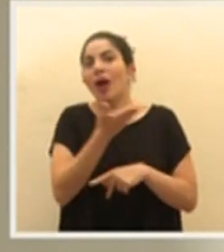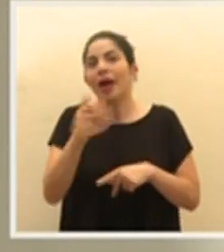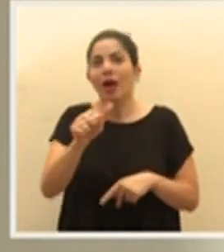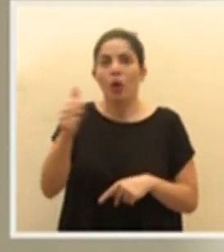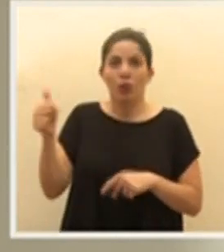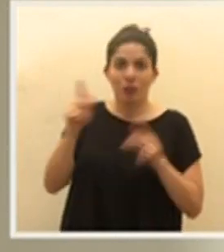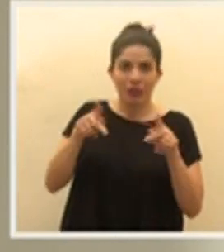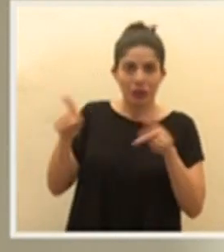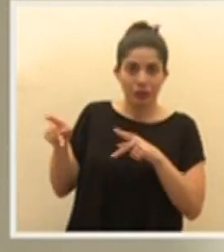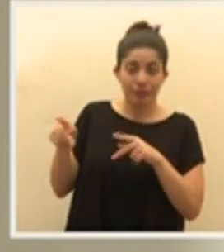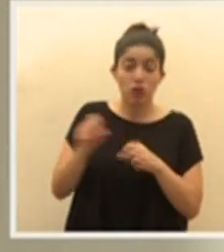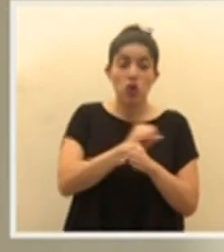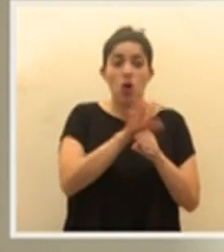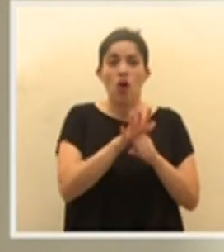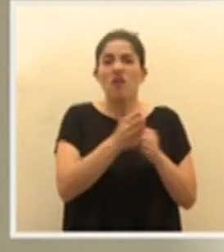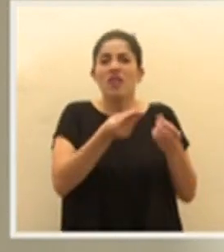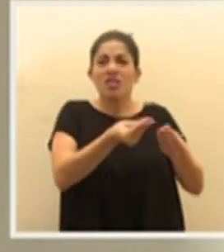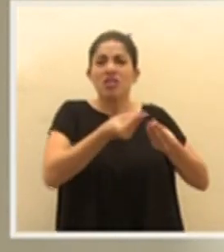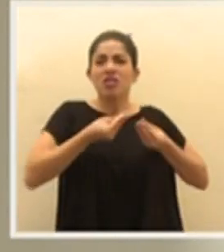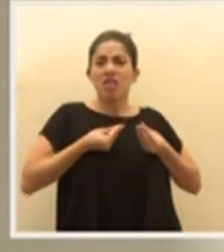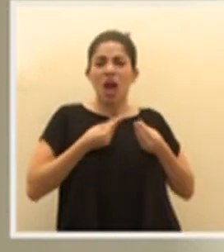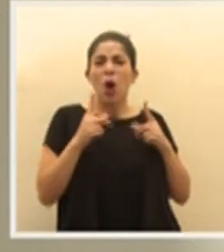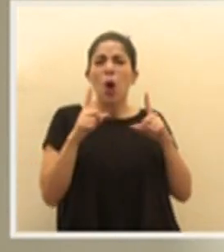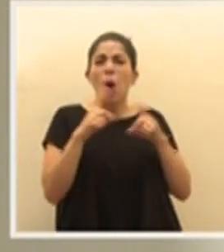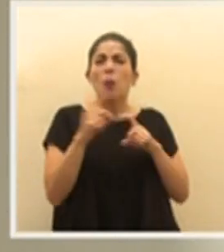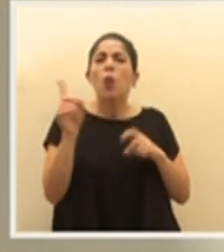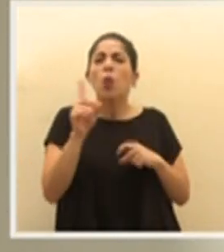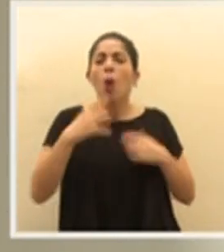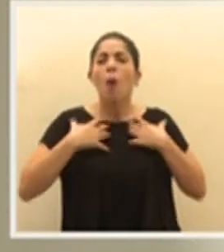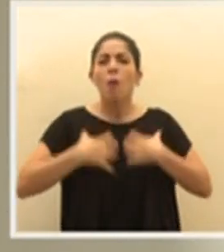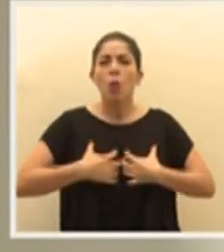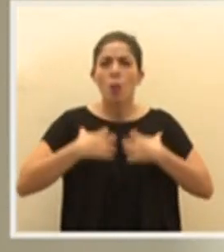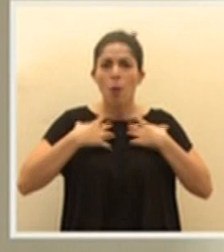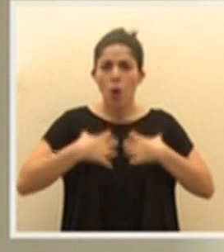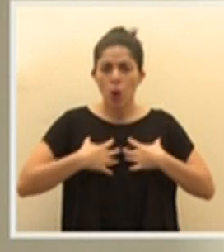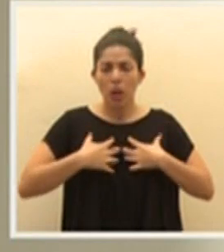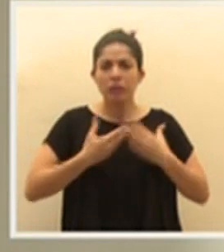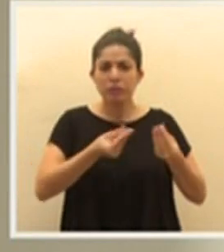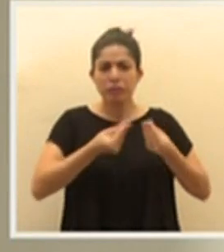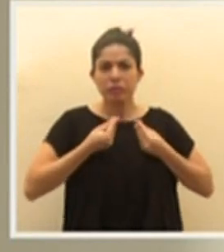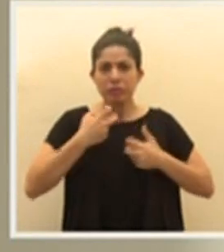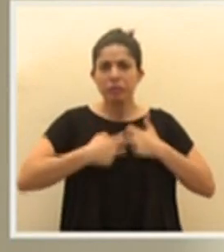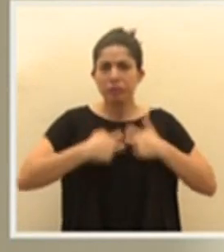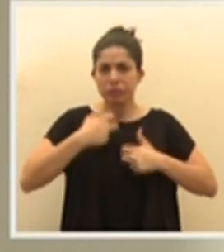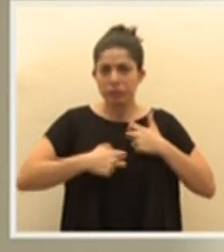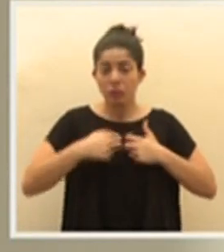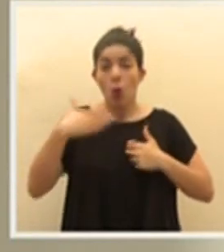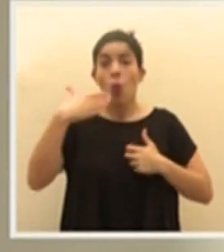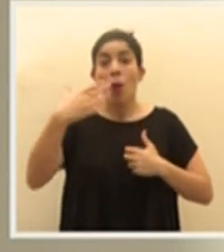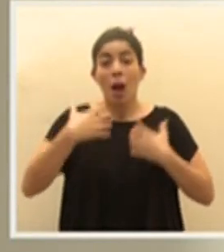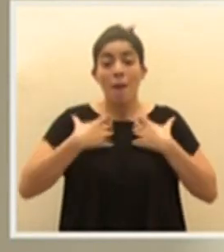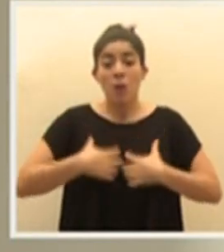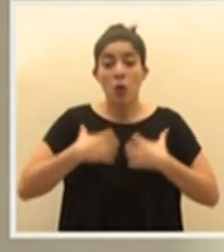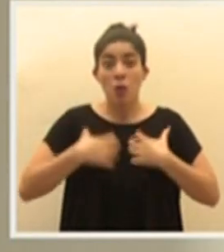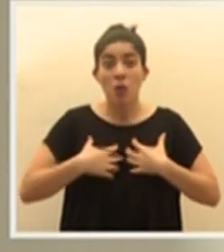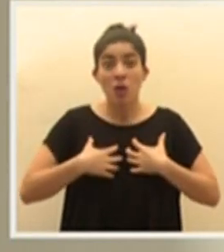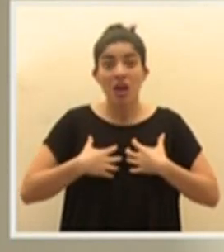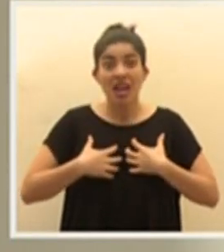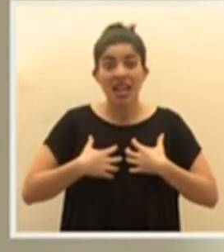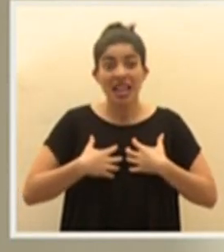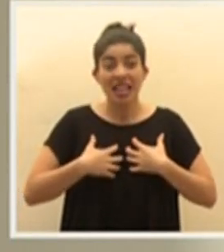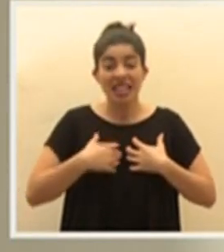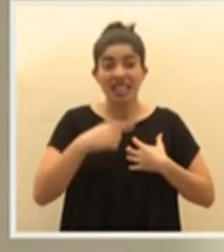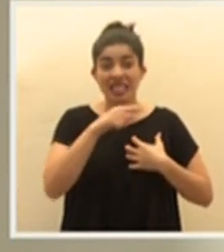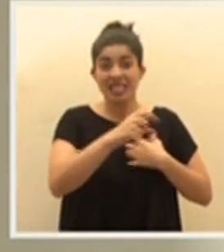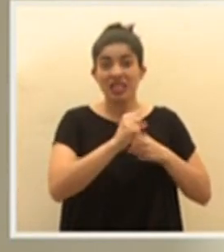COVID-19 genera complicaciones en los pulmones y obviamente cuando estos pulmones son